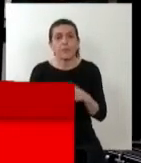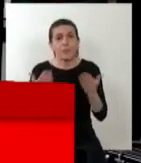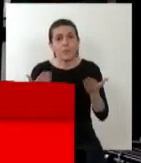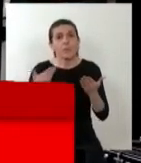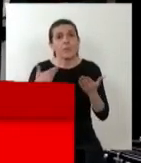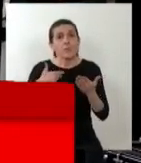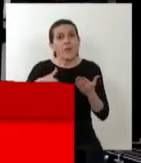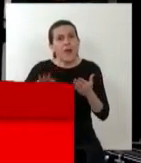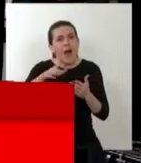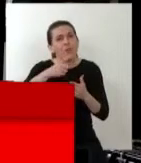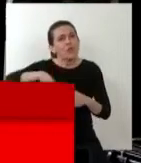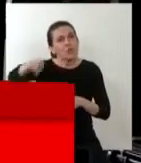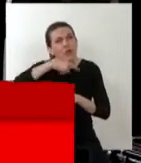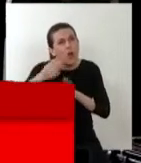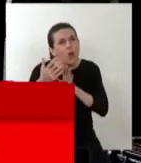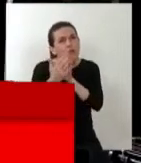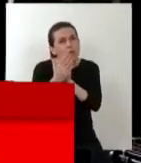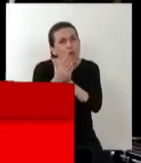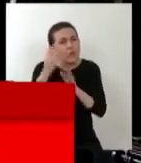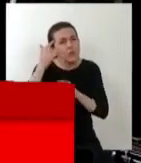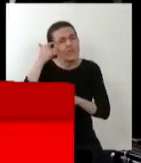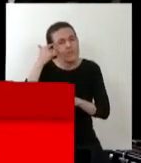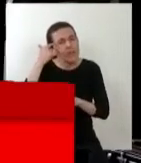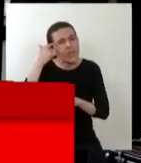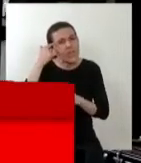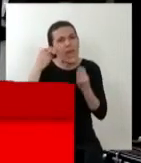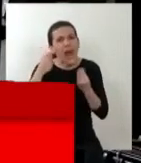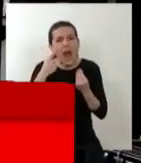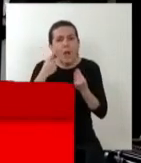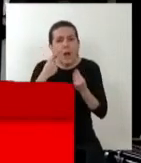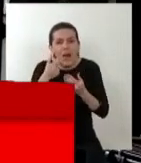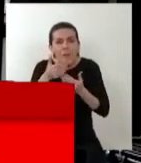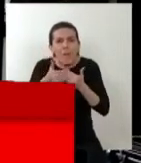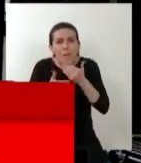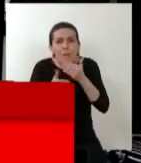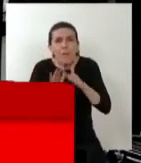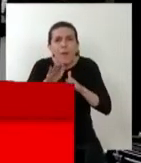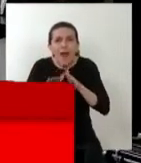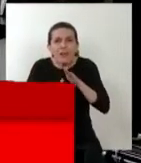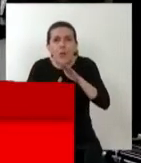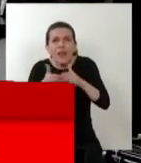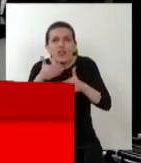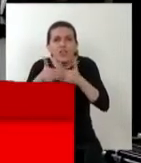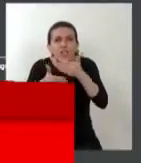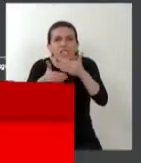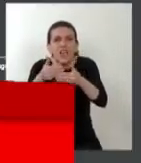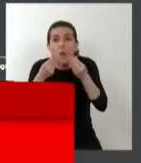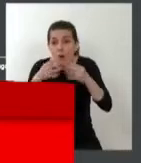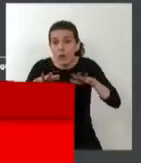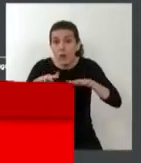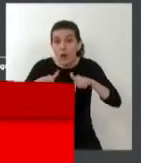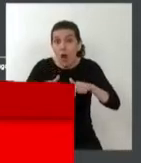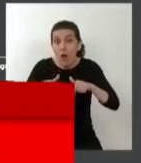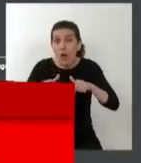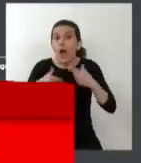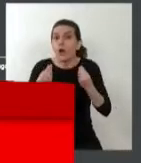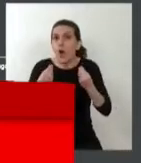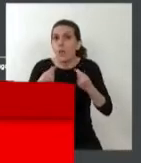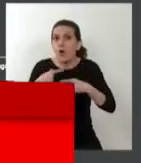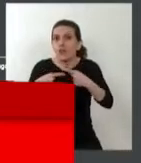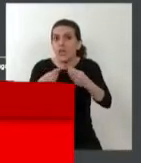Vamos a pensar un poco juntos. ¿Qué pasos tenemos que dar frente a la situación en la que estamos? Los